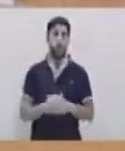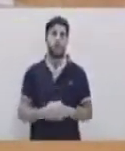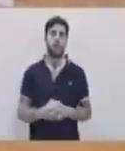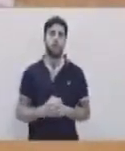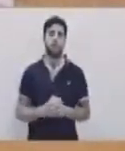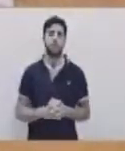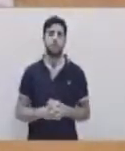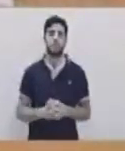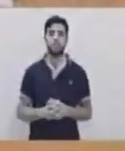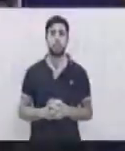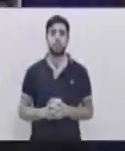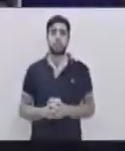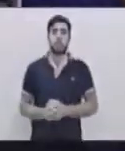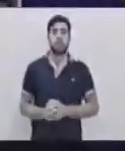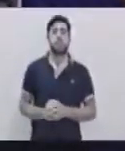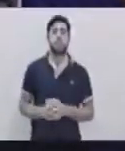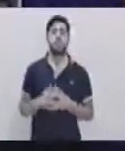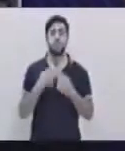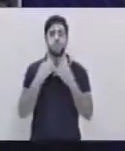de esta manera.